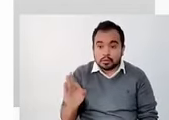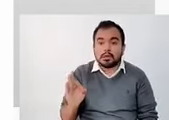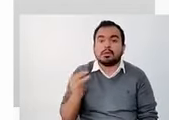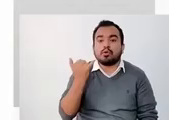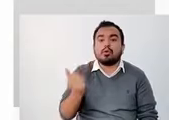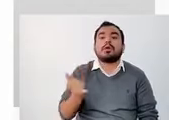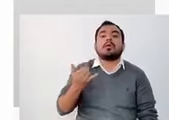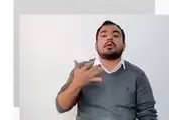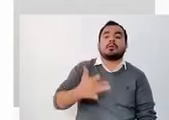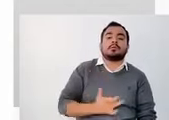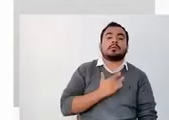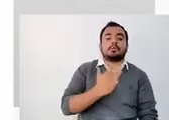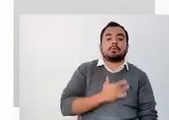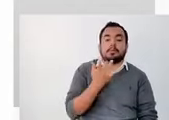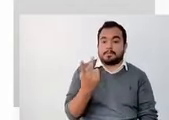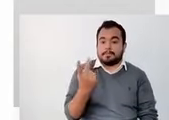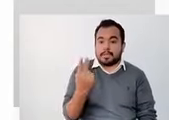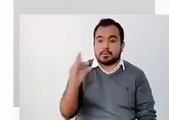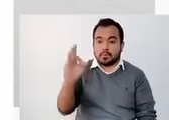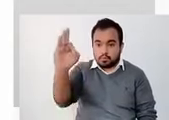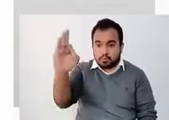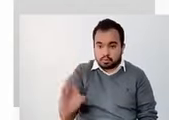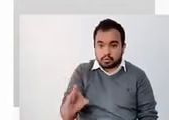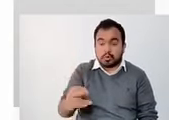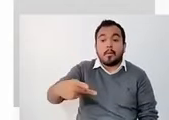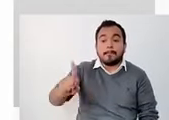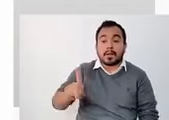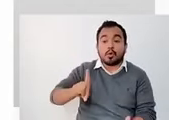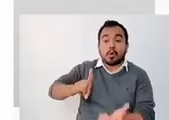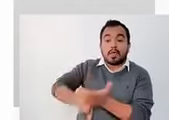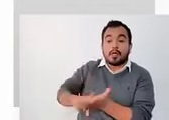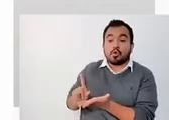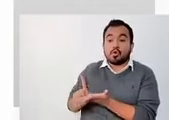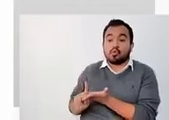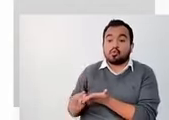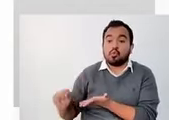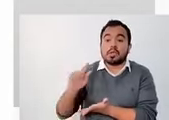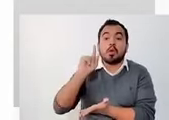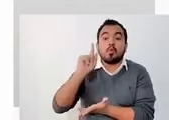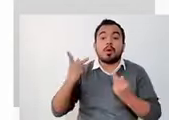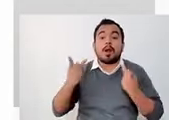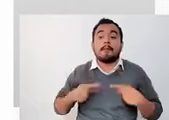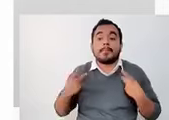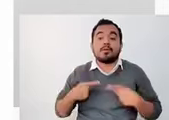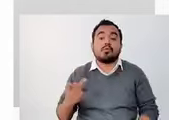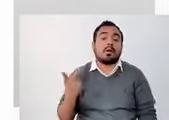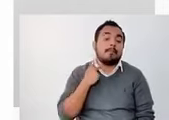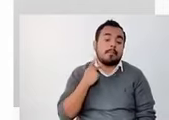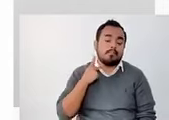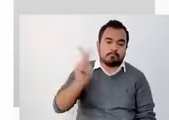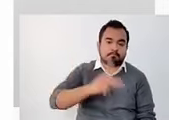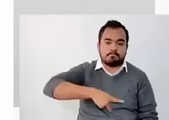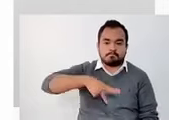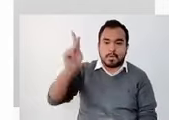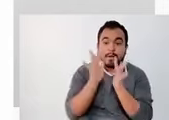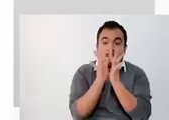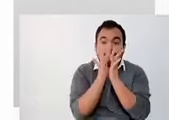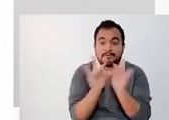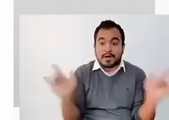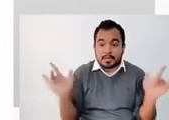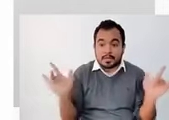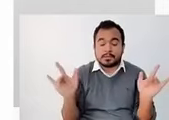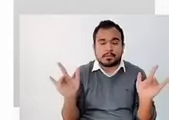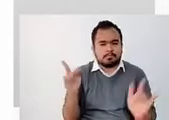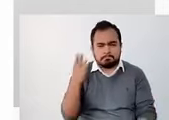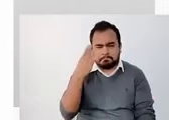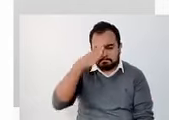nosotros estamos mirando en Twitter a ver si cuando un político francés mejor hace una manifestación sobre alguna barbaridad como la reinstauración de